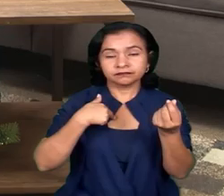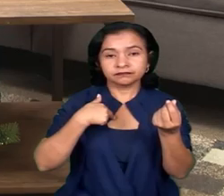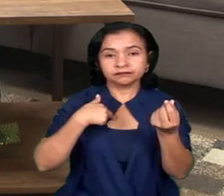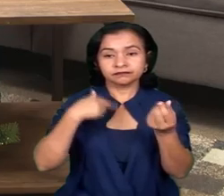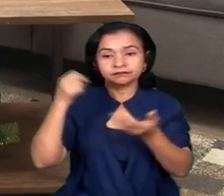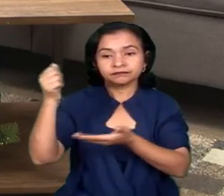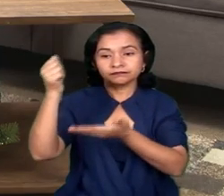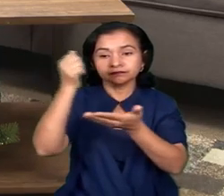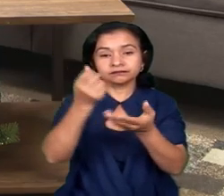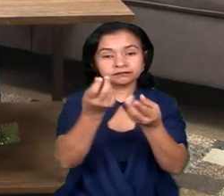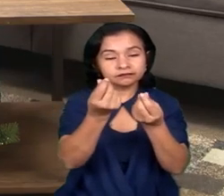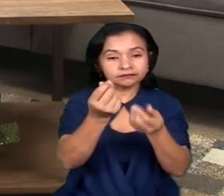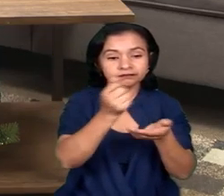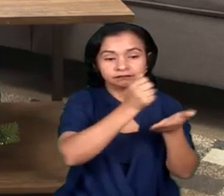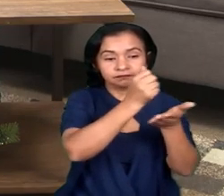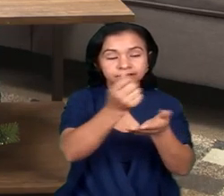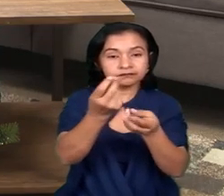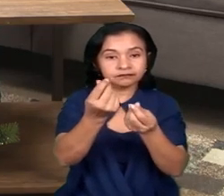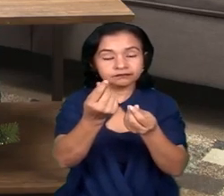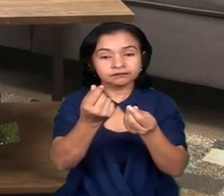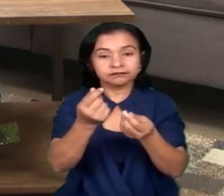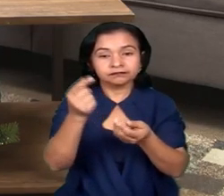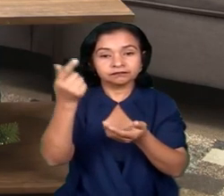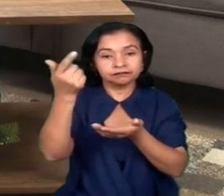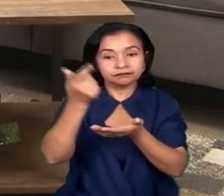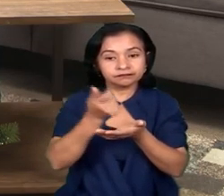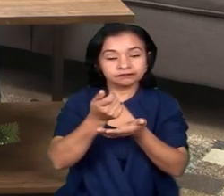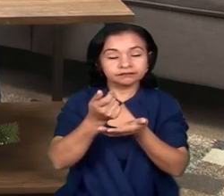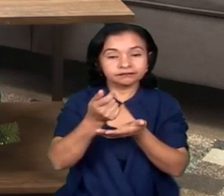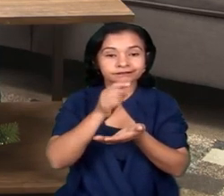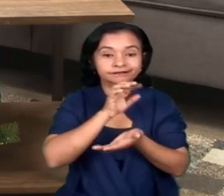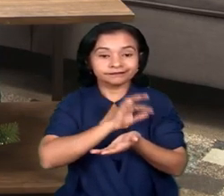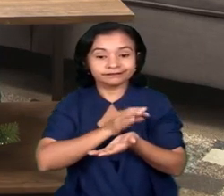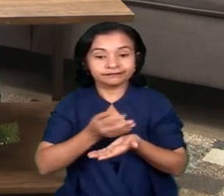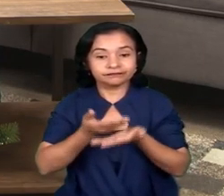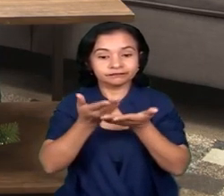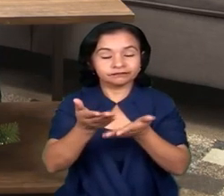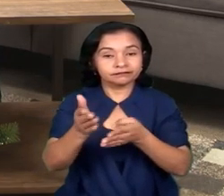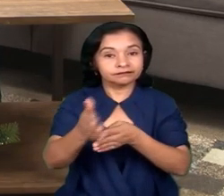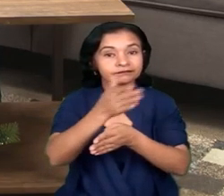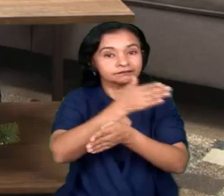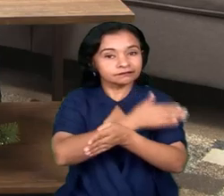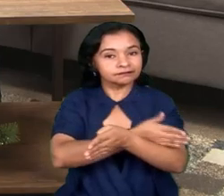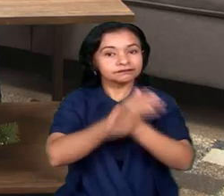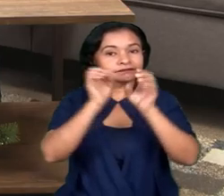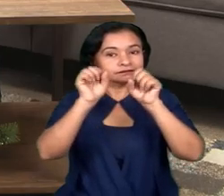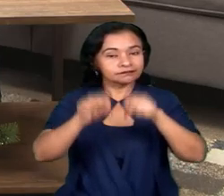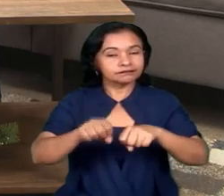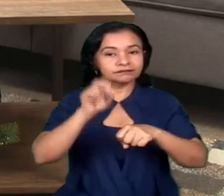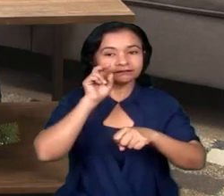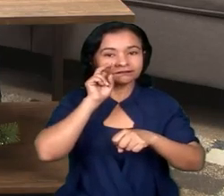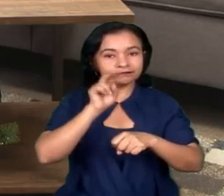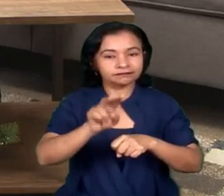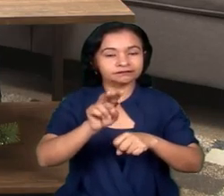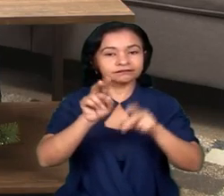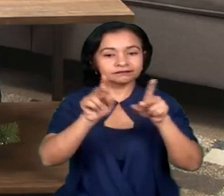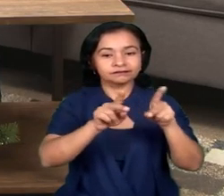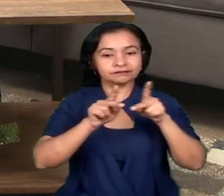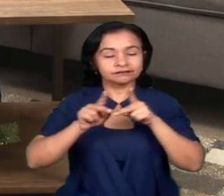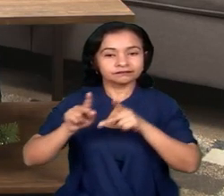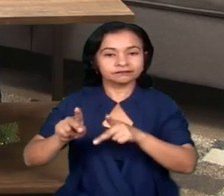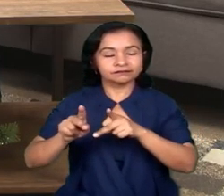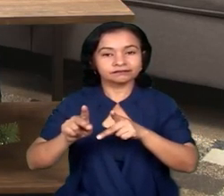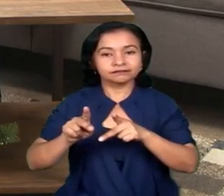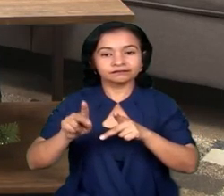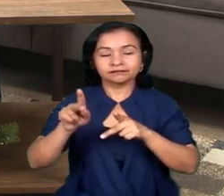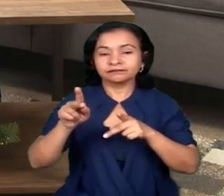inyecciones desde hace 11 años, tardando ese aguinaldo. Y es donde nosotros también hemos podido contactar que la población y que los